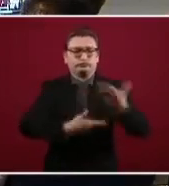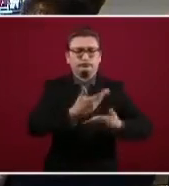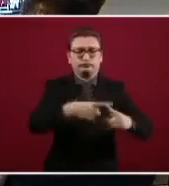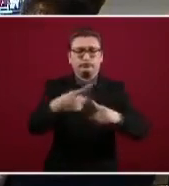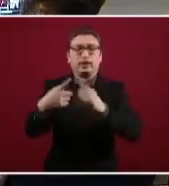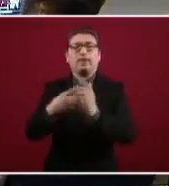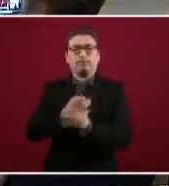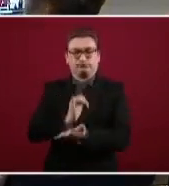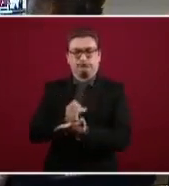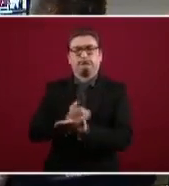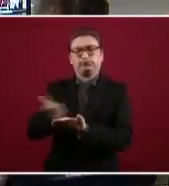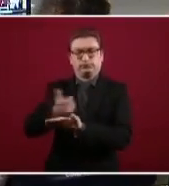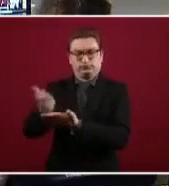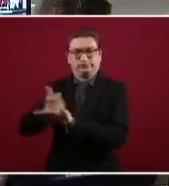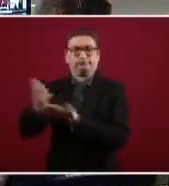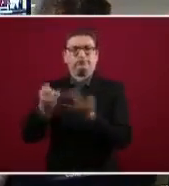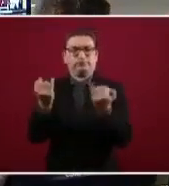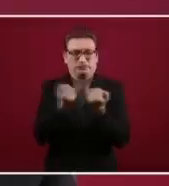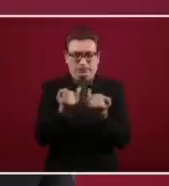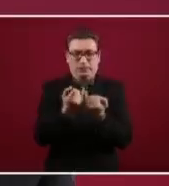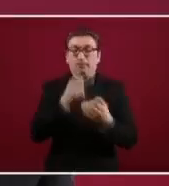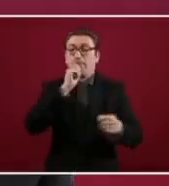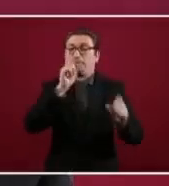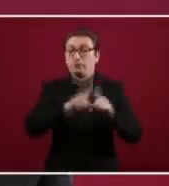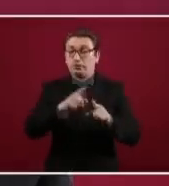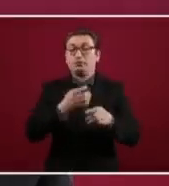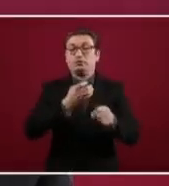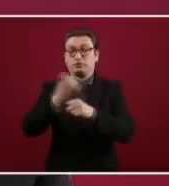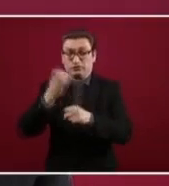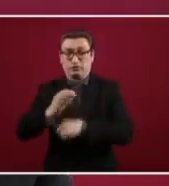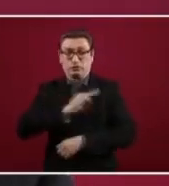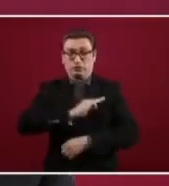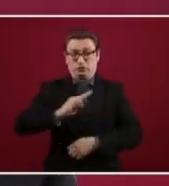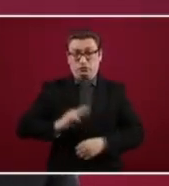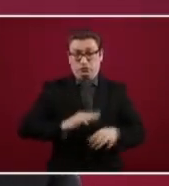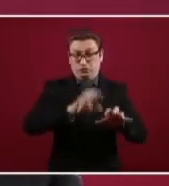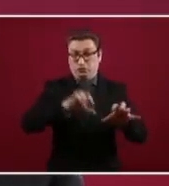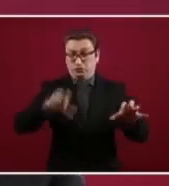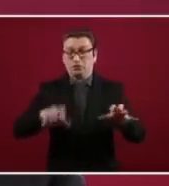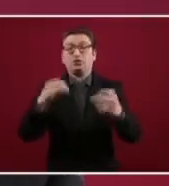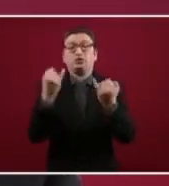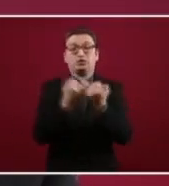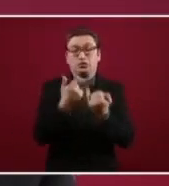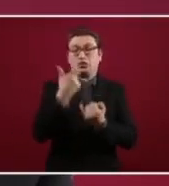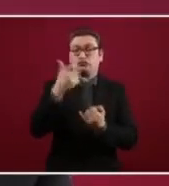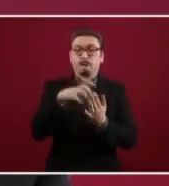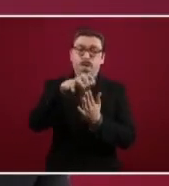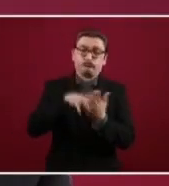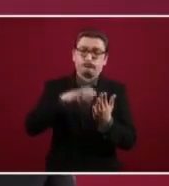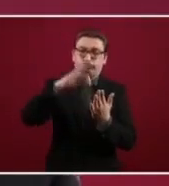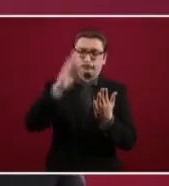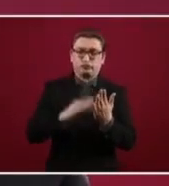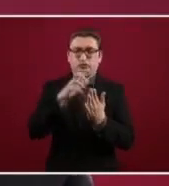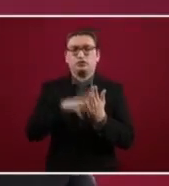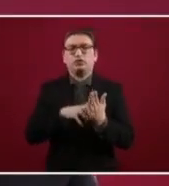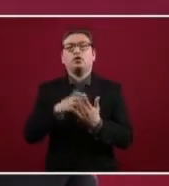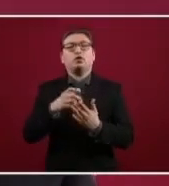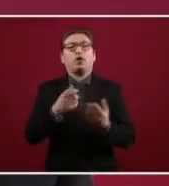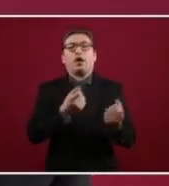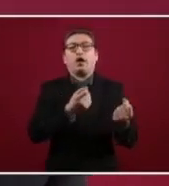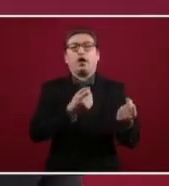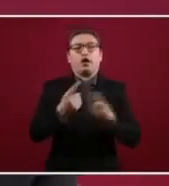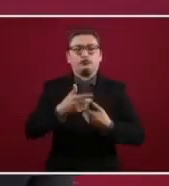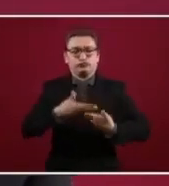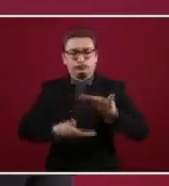pero también ya hay estados y municipios que se suman con descuentos y promociones en el costo de algunos